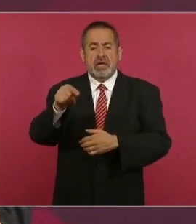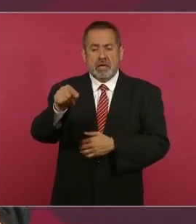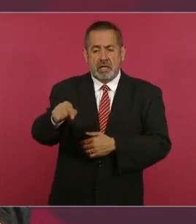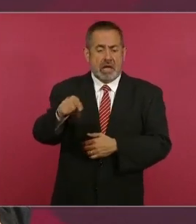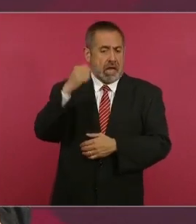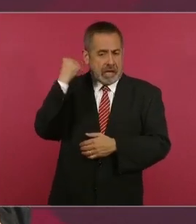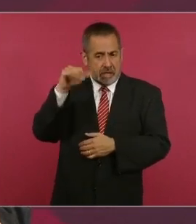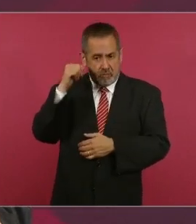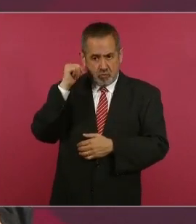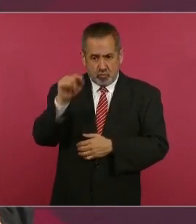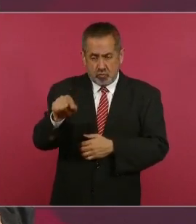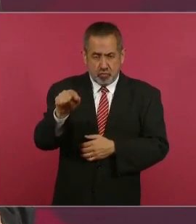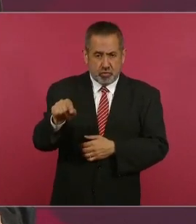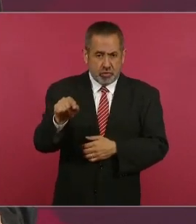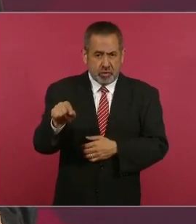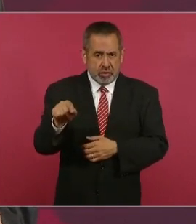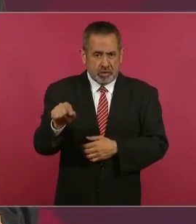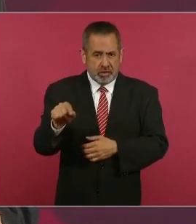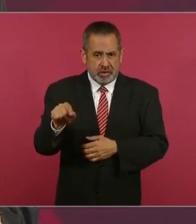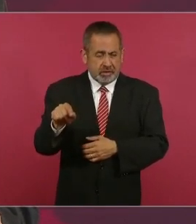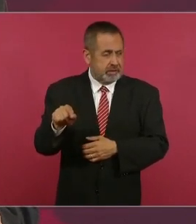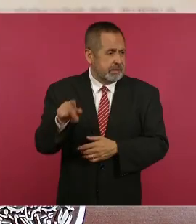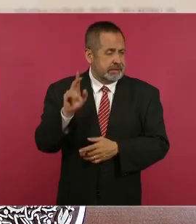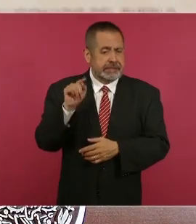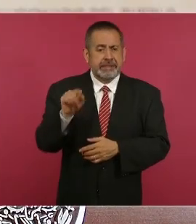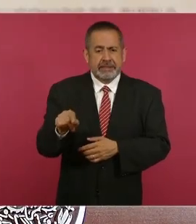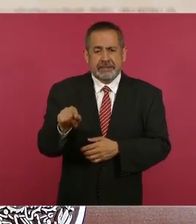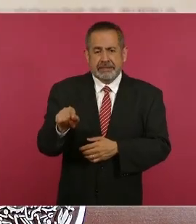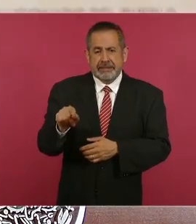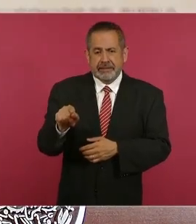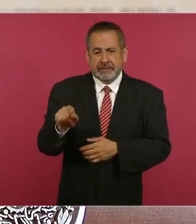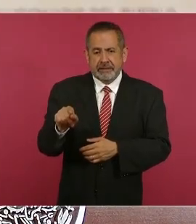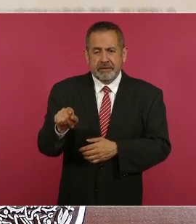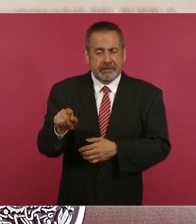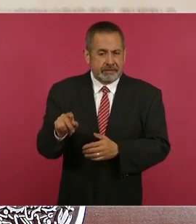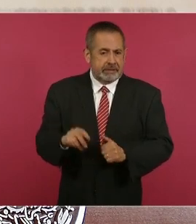a Acapulco, que es donde